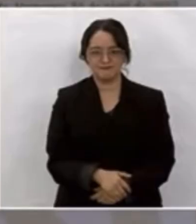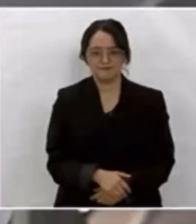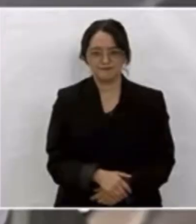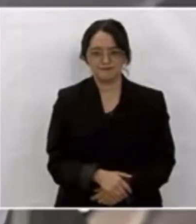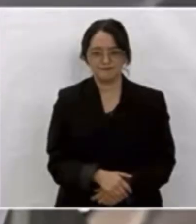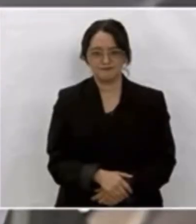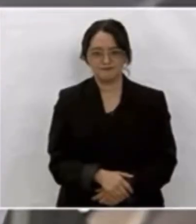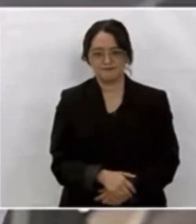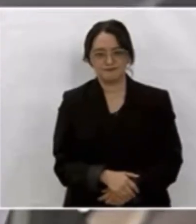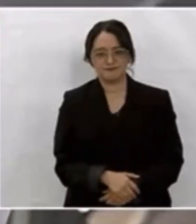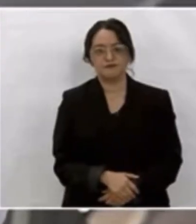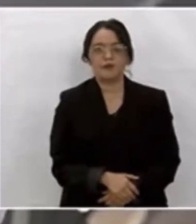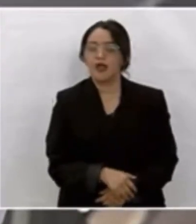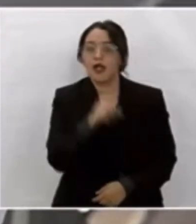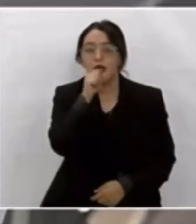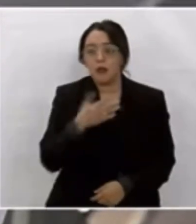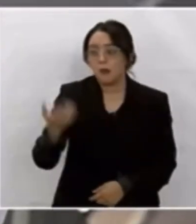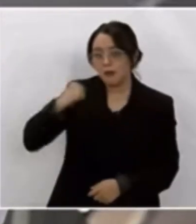También en el siglo XIX